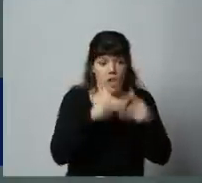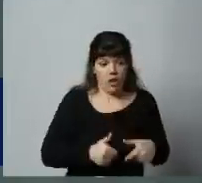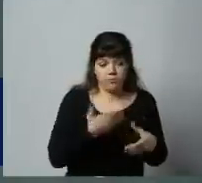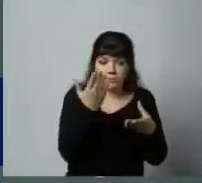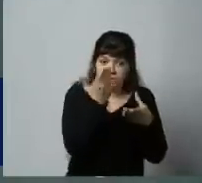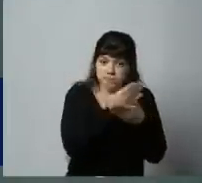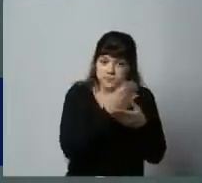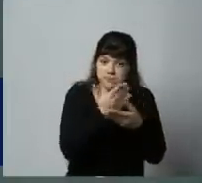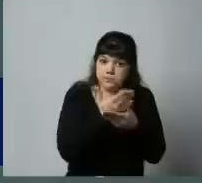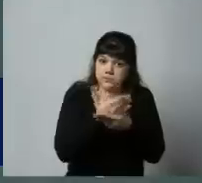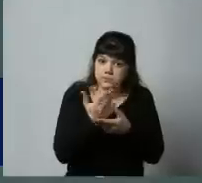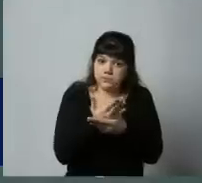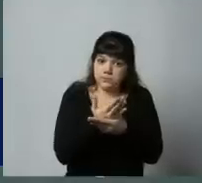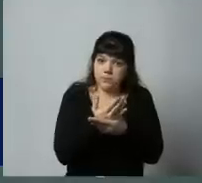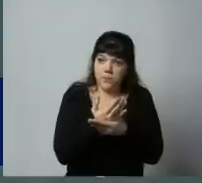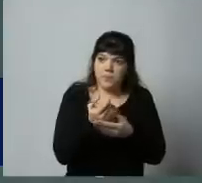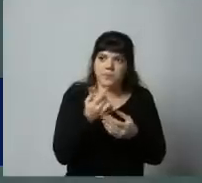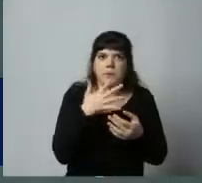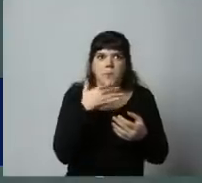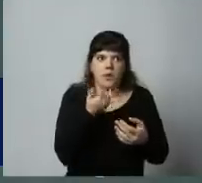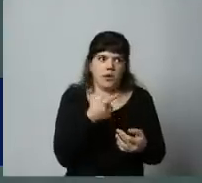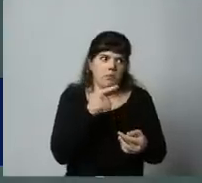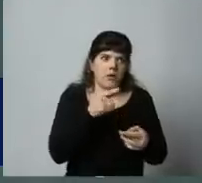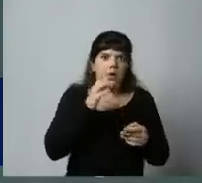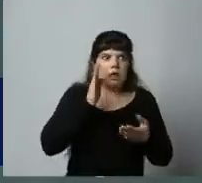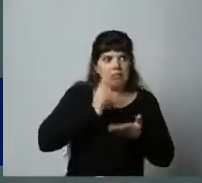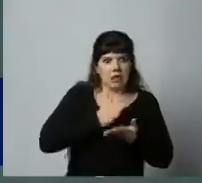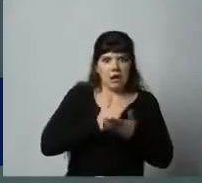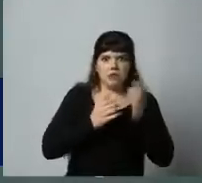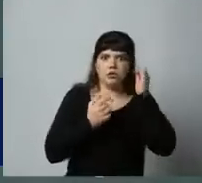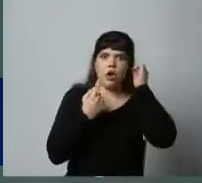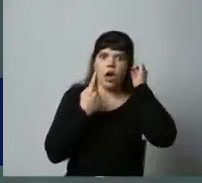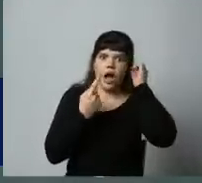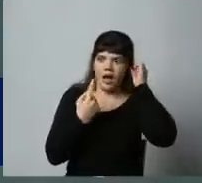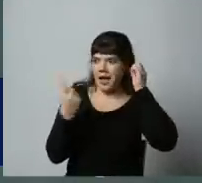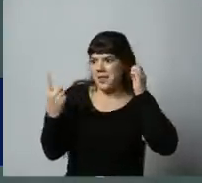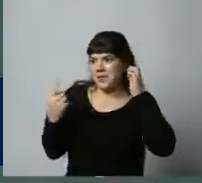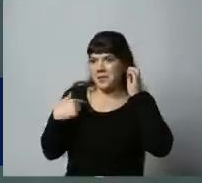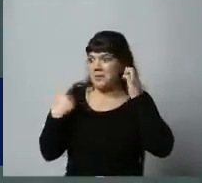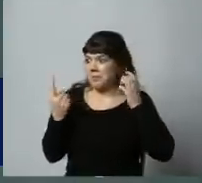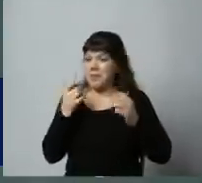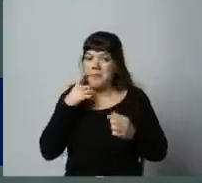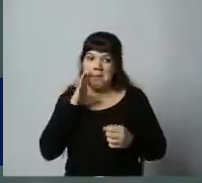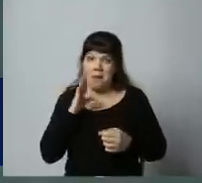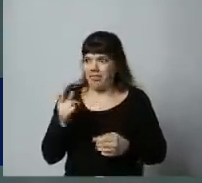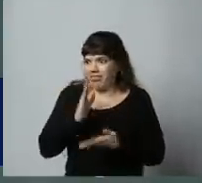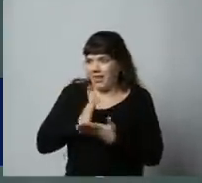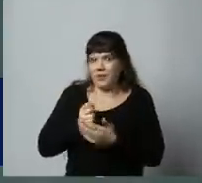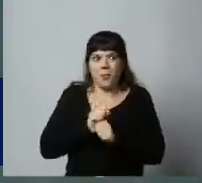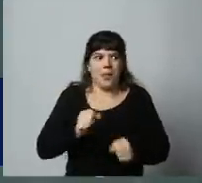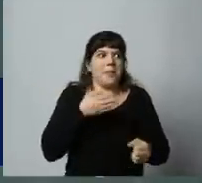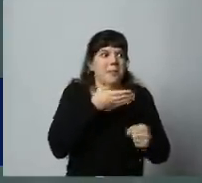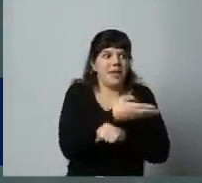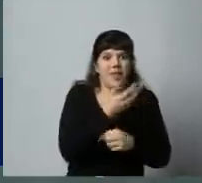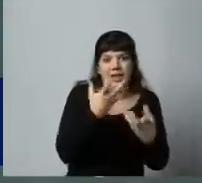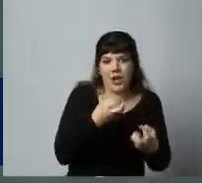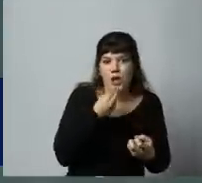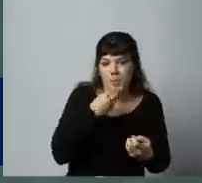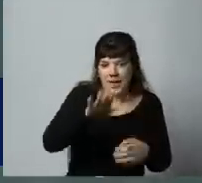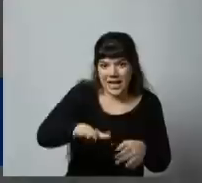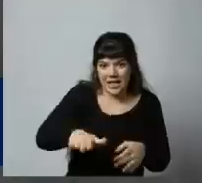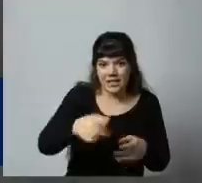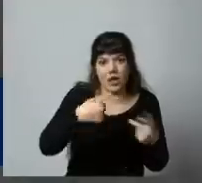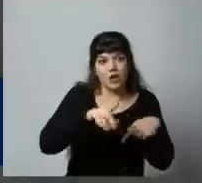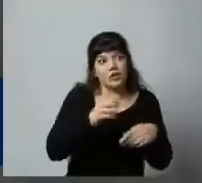padres que haciendo uso de su derecho solicitan comer y se envía la